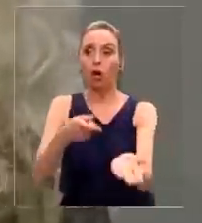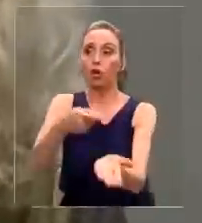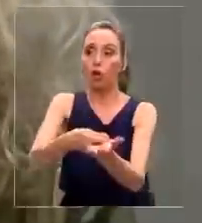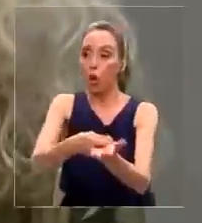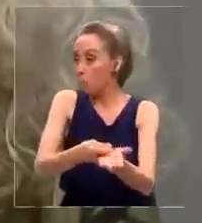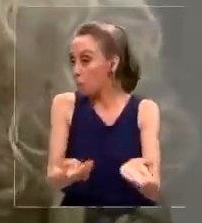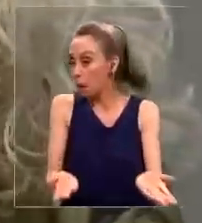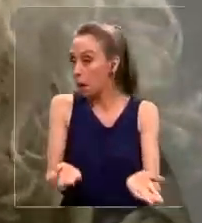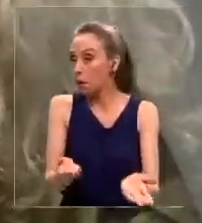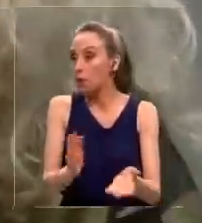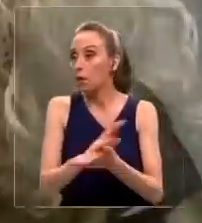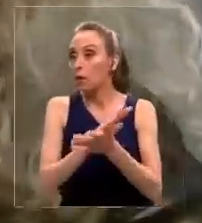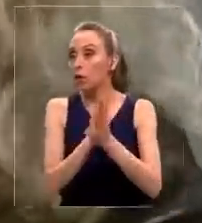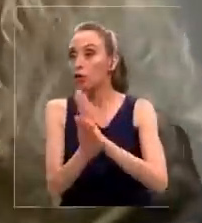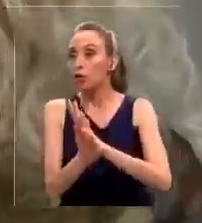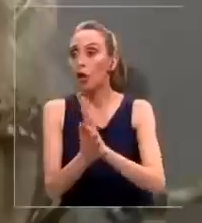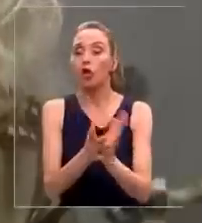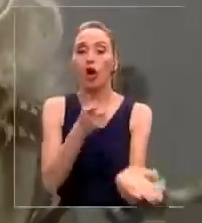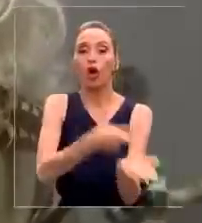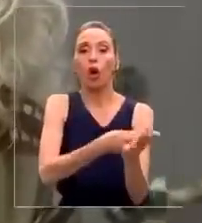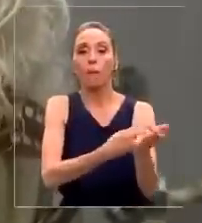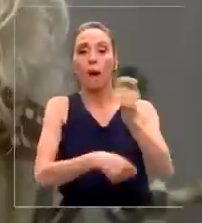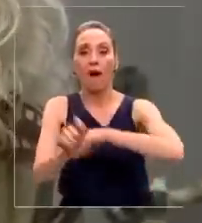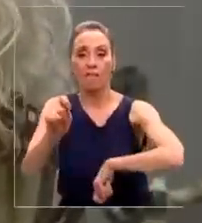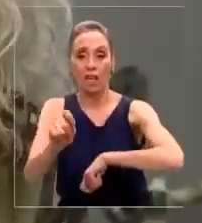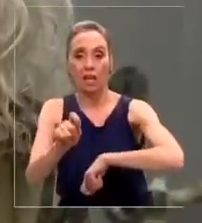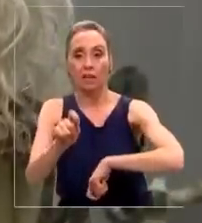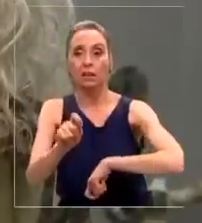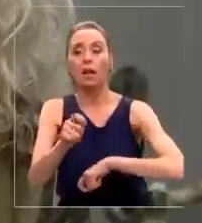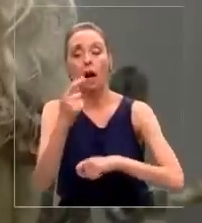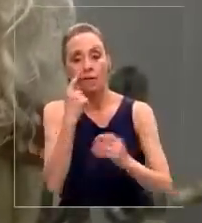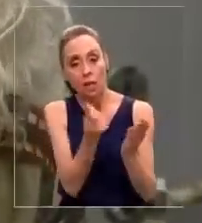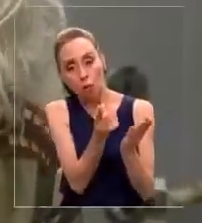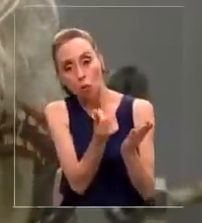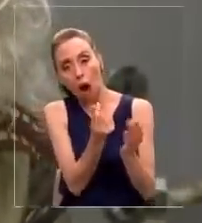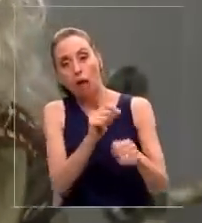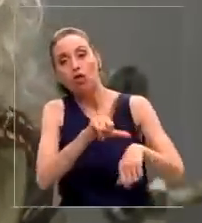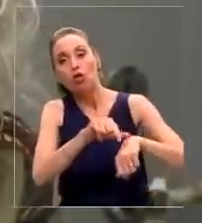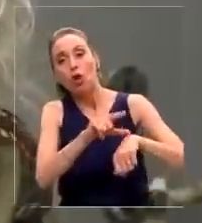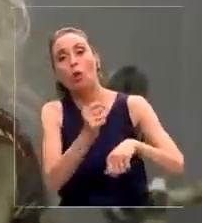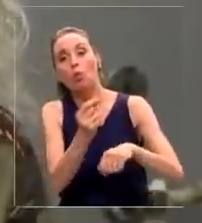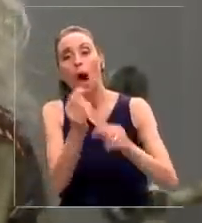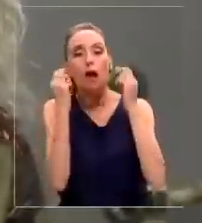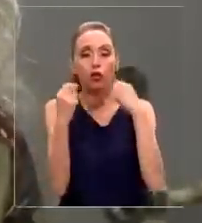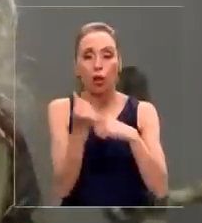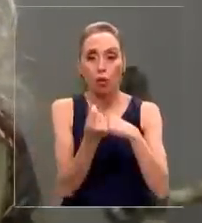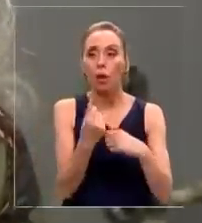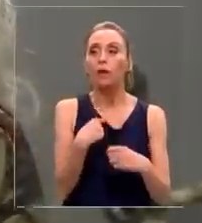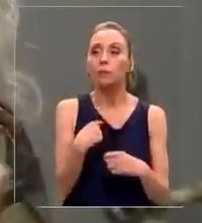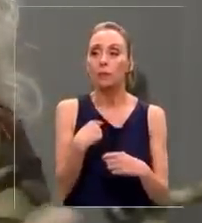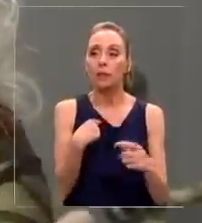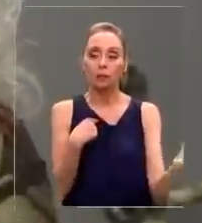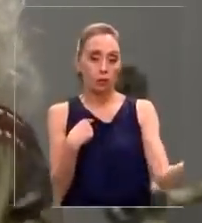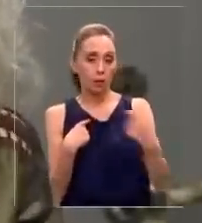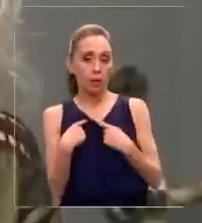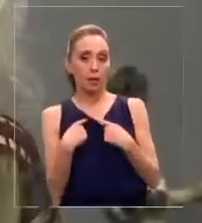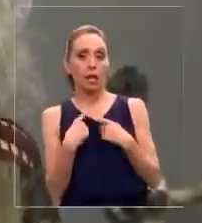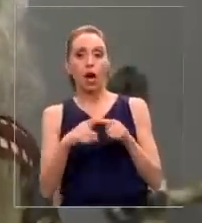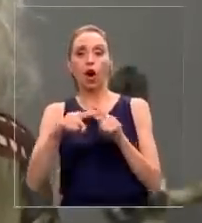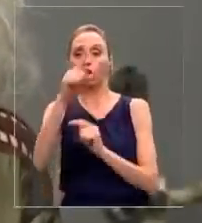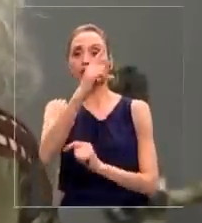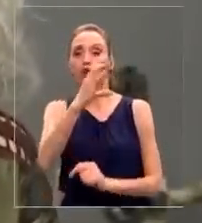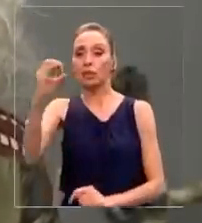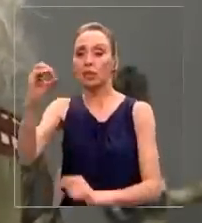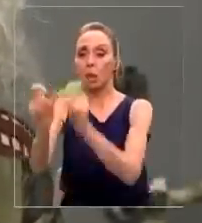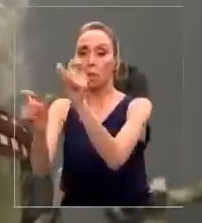mundo, al menos todos los comprados enteros. Y uno le puede hacer 1000 tasaciones, pero de ahí a que uno llegue a hacer uno el trance, son 100 más que lo